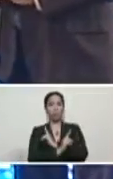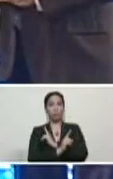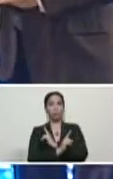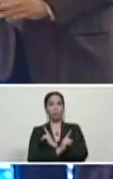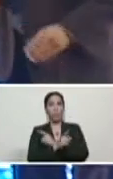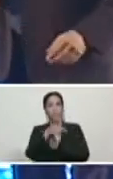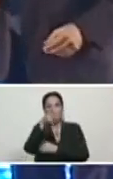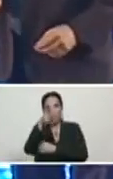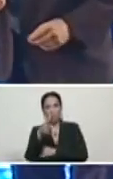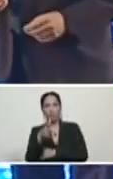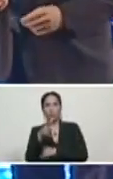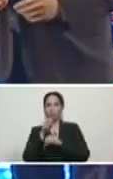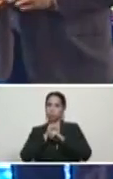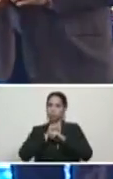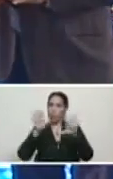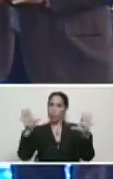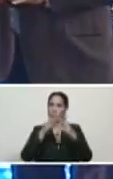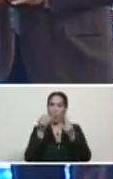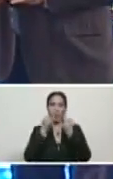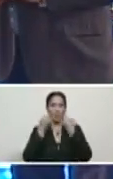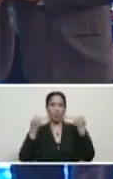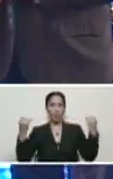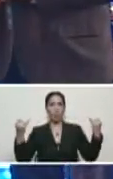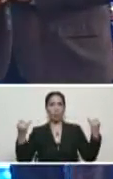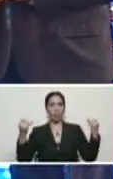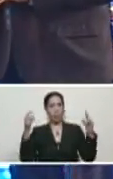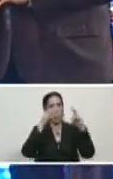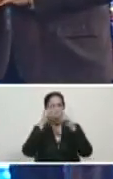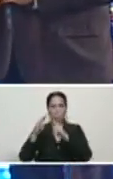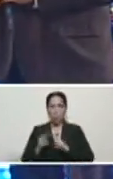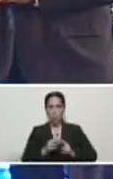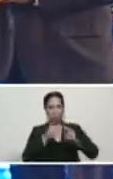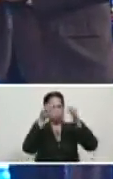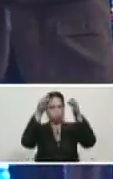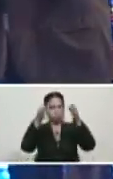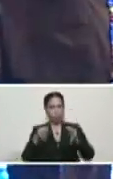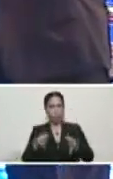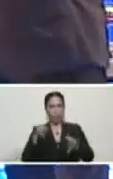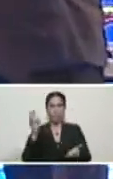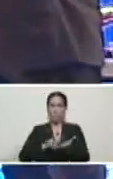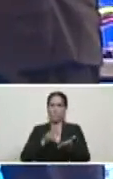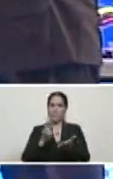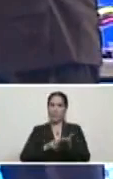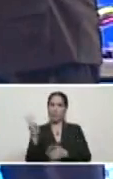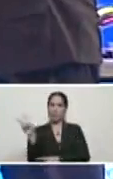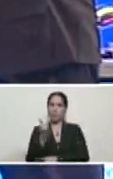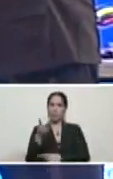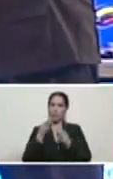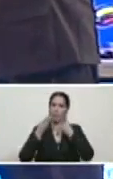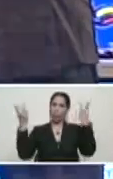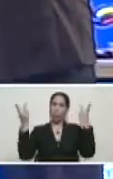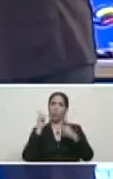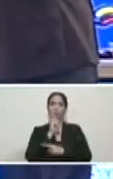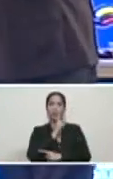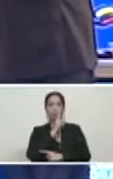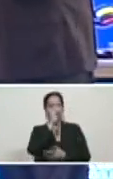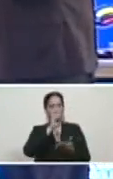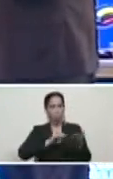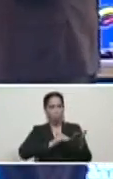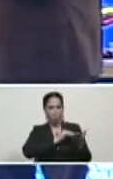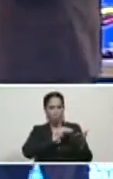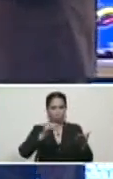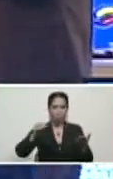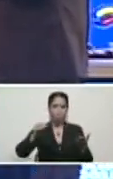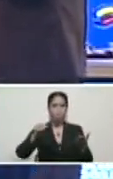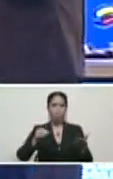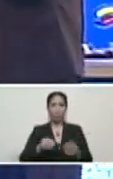que corra en todos los idiomas, y conozcan dónde está la raíz y la verdad de Venezuela. En el nombre del Padre, del Hijo, del Espíritu